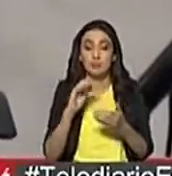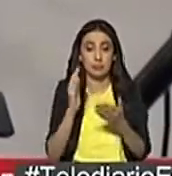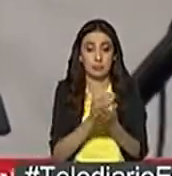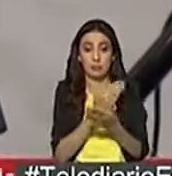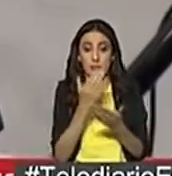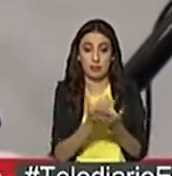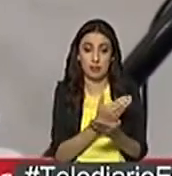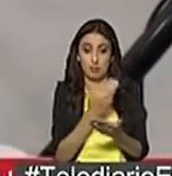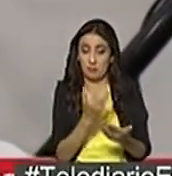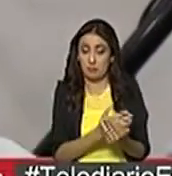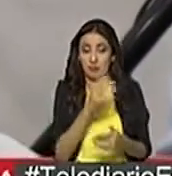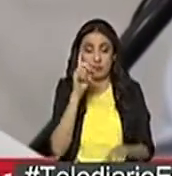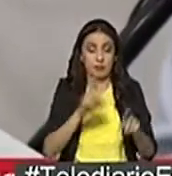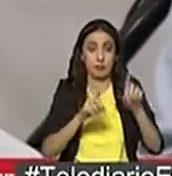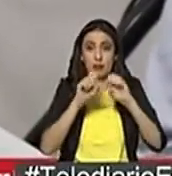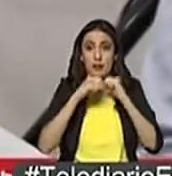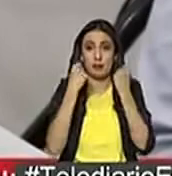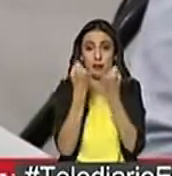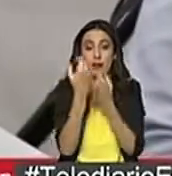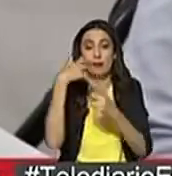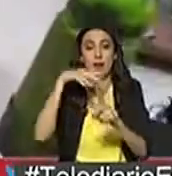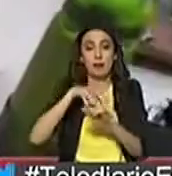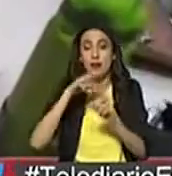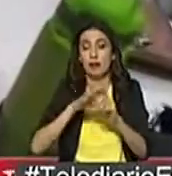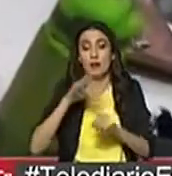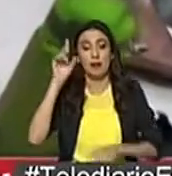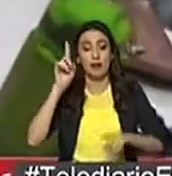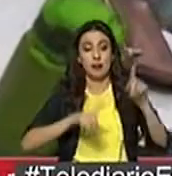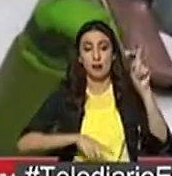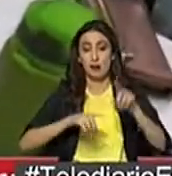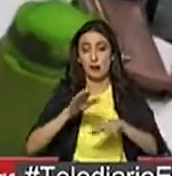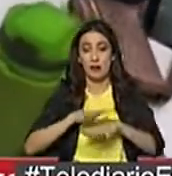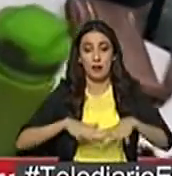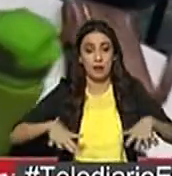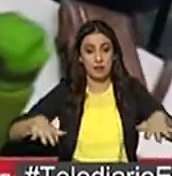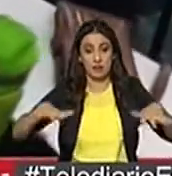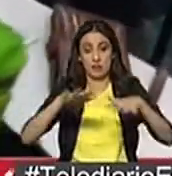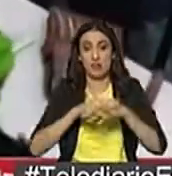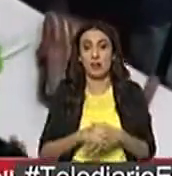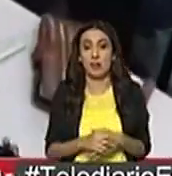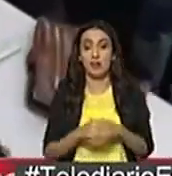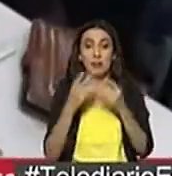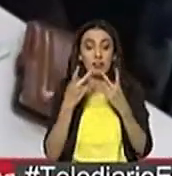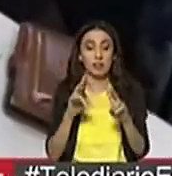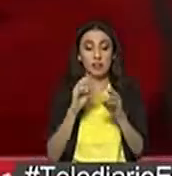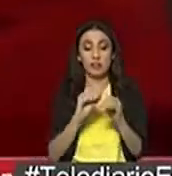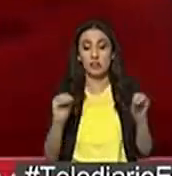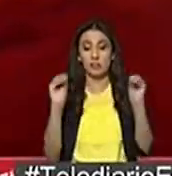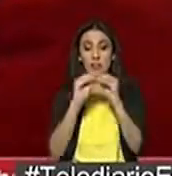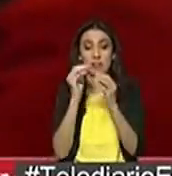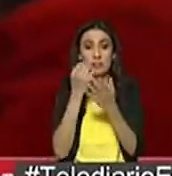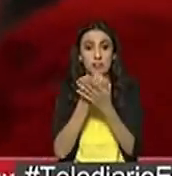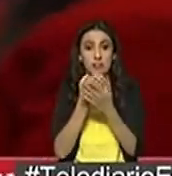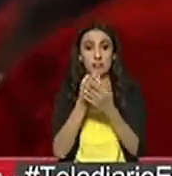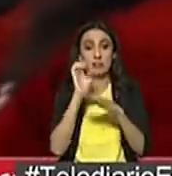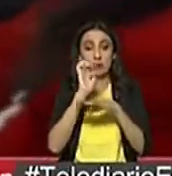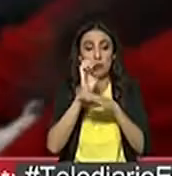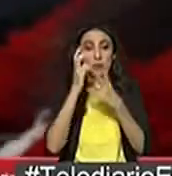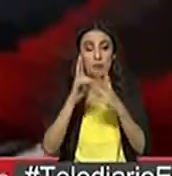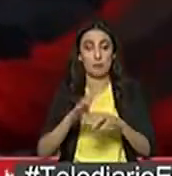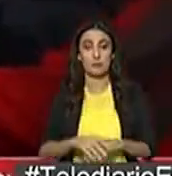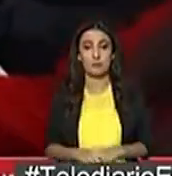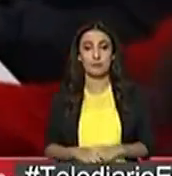en procesos de inclusión social y ha construido 50 parques inclusivos a escala mundial, incluido Ecuador. Olga